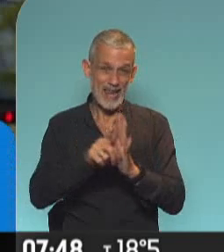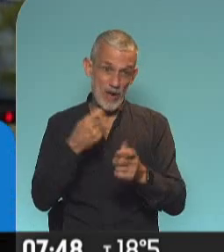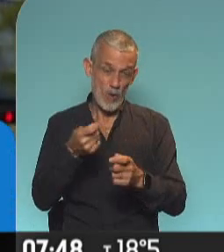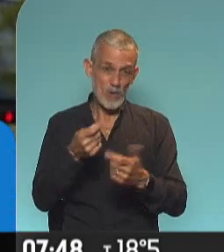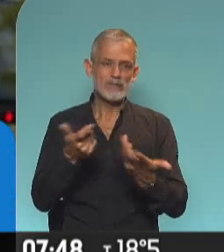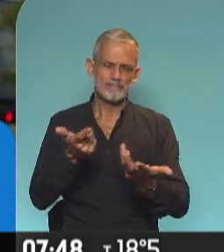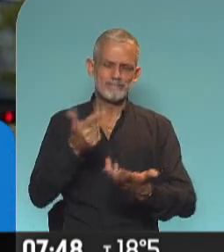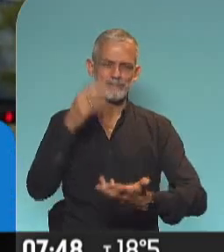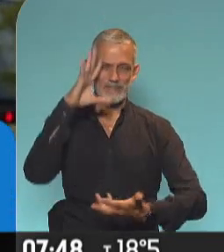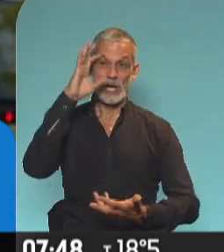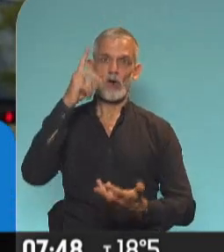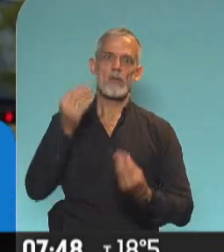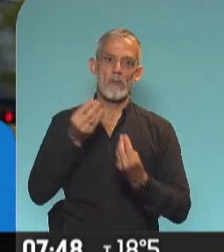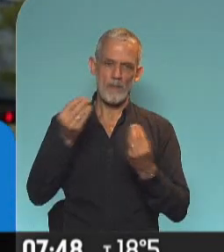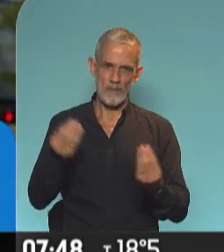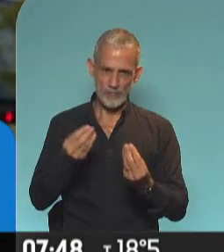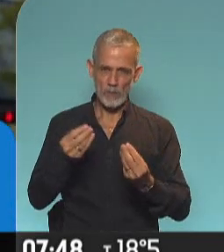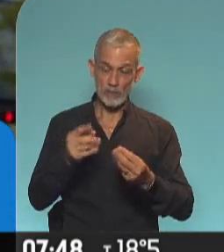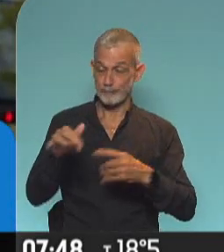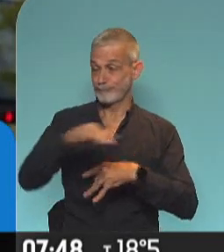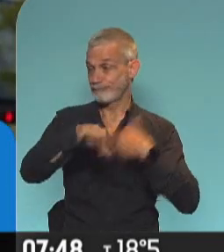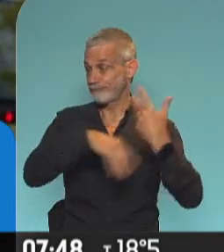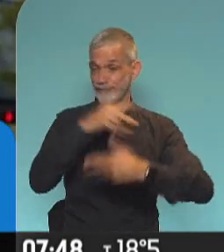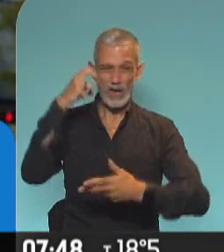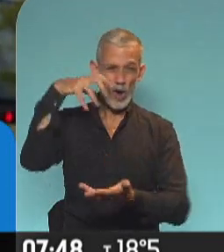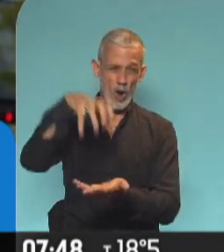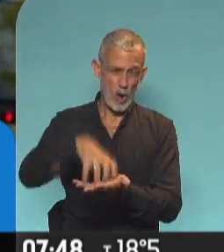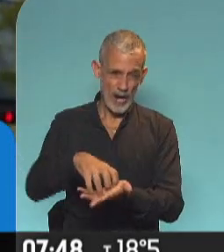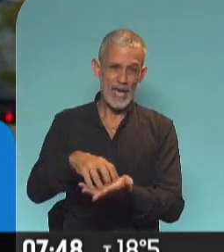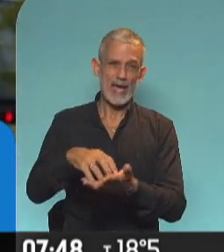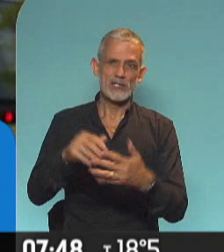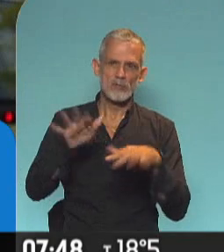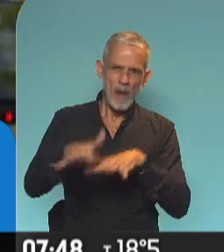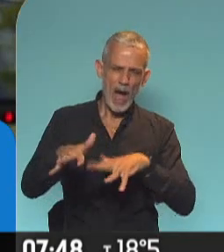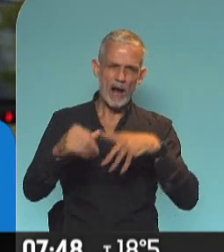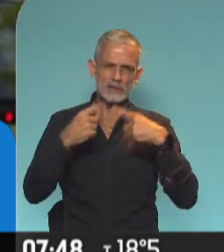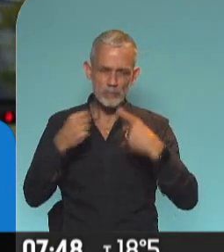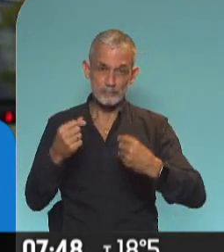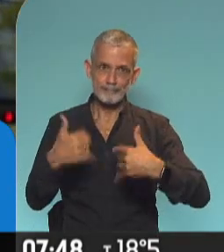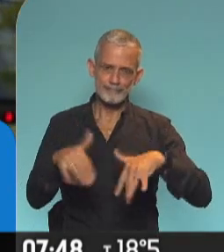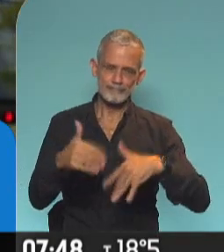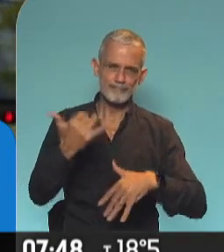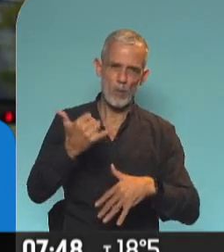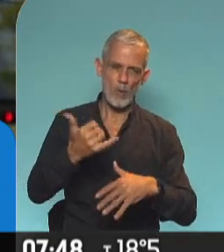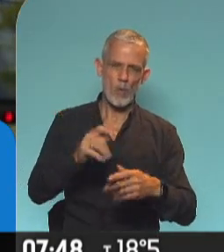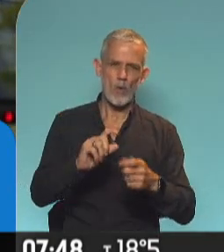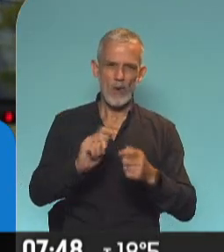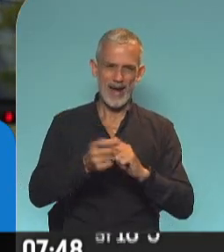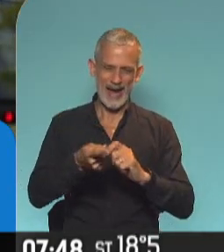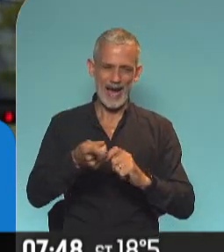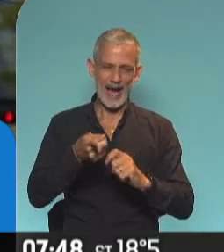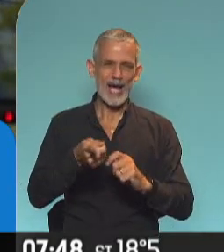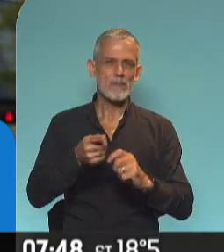recordamos cuándo se sancionó porque fue con mucha polémica en el Congreso, manifestaciones, incidentes. Bueno, lo que se